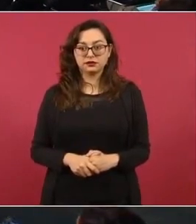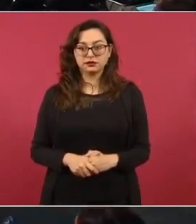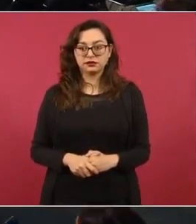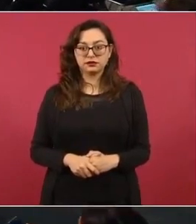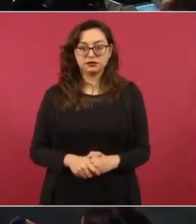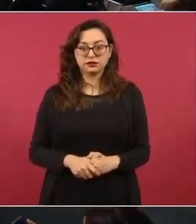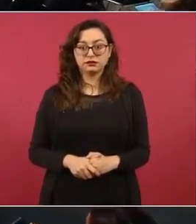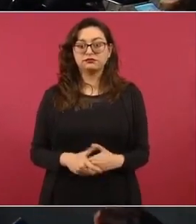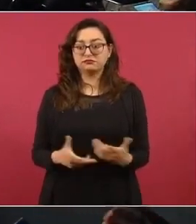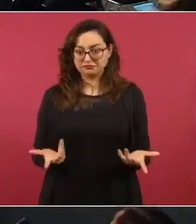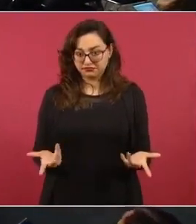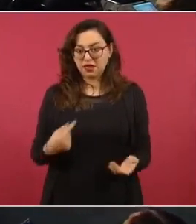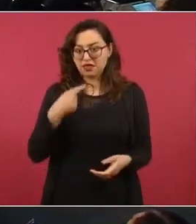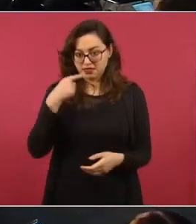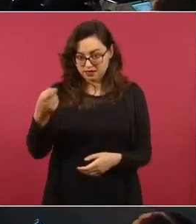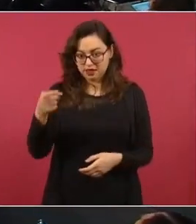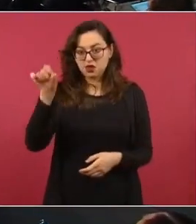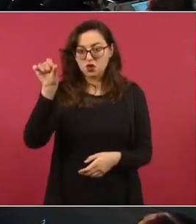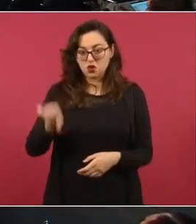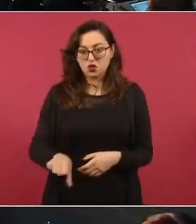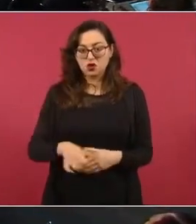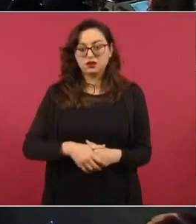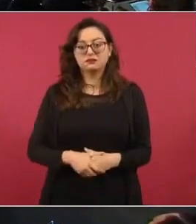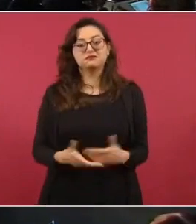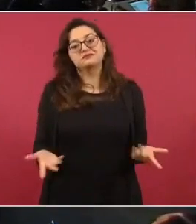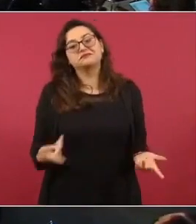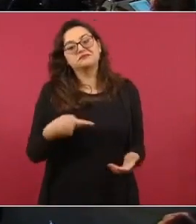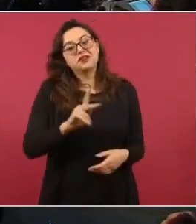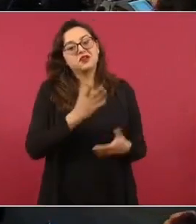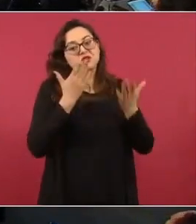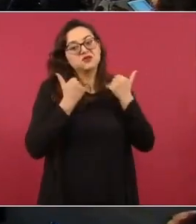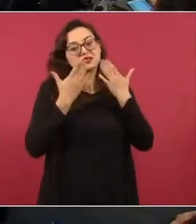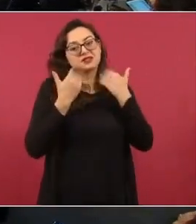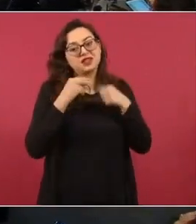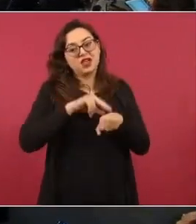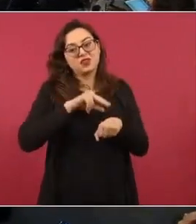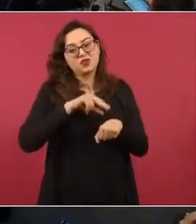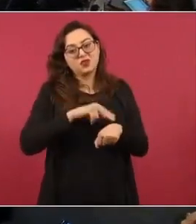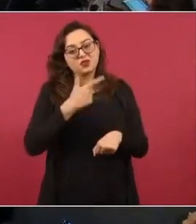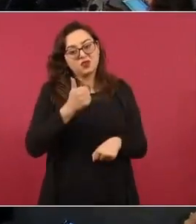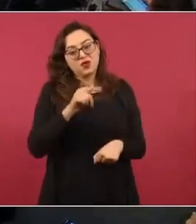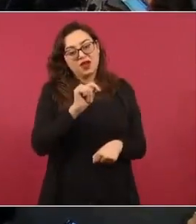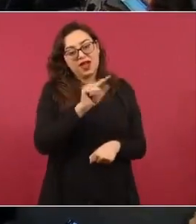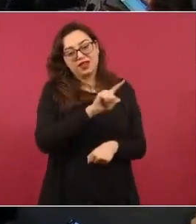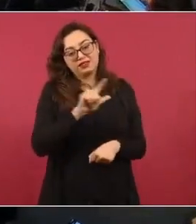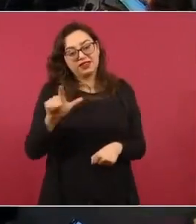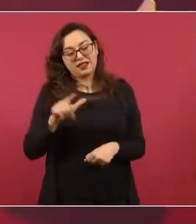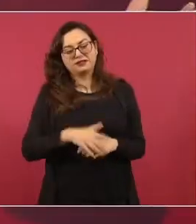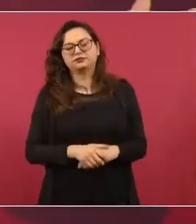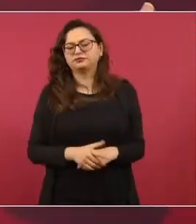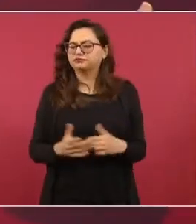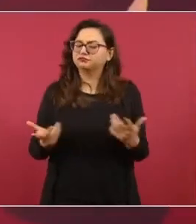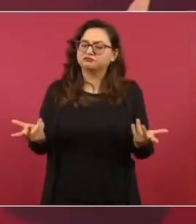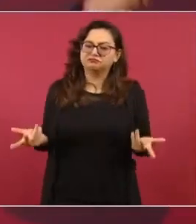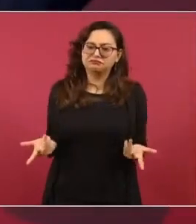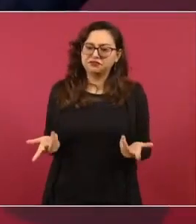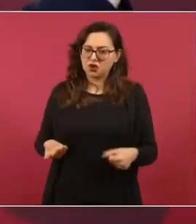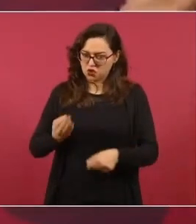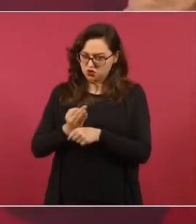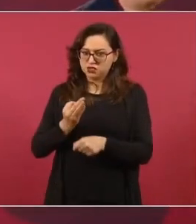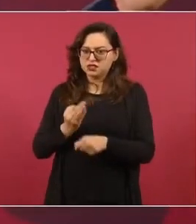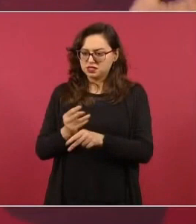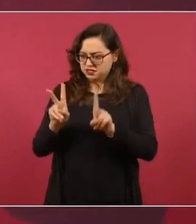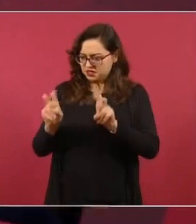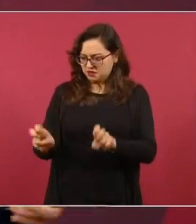¿Ya ves que sí? Pero no es el doctor Gatell, pero en fin. Bueno, pero no, está usted, estamos hablando de temas médicos, sí. Ahora